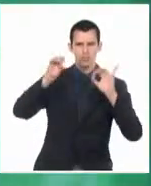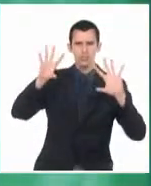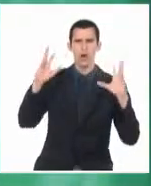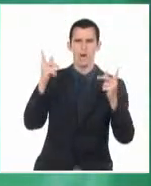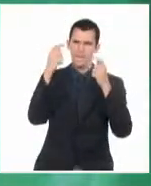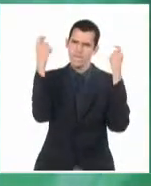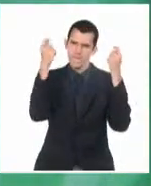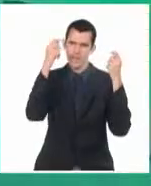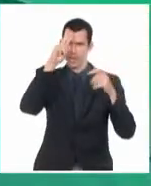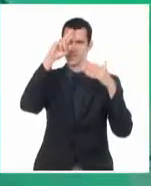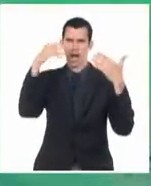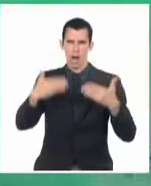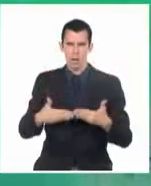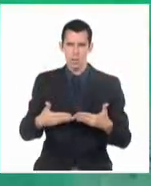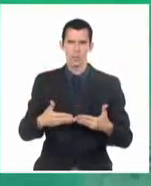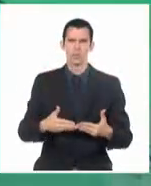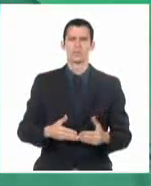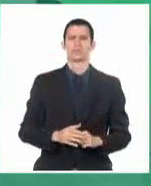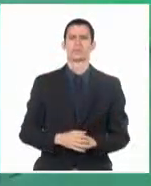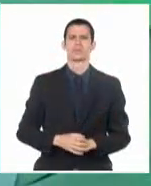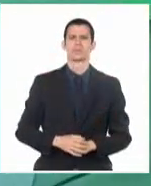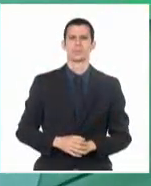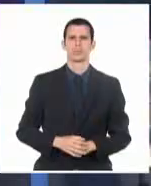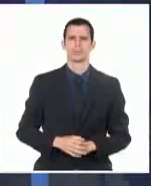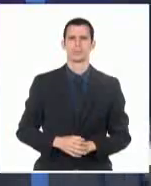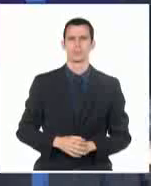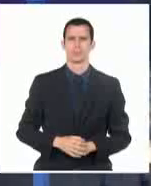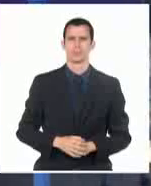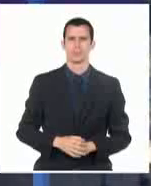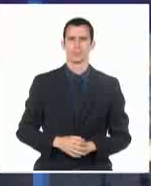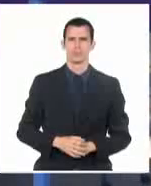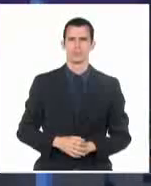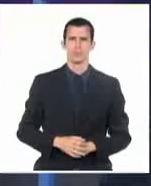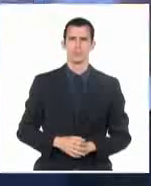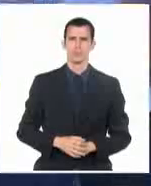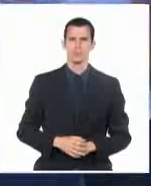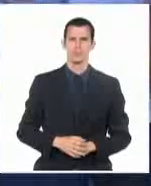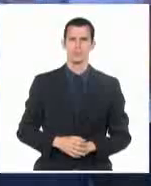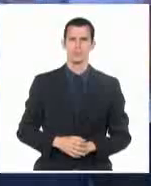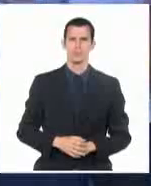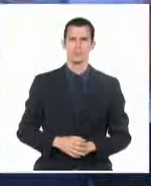desde el trabajo en las comunidades. Mayelín del Sol, Canal Cubano de Noticias.